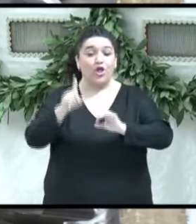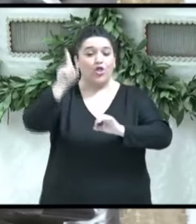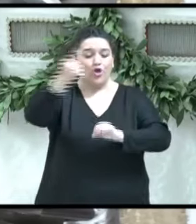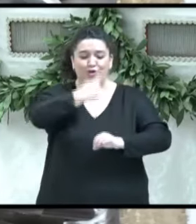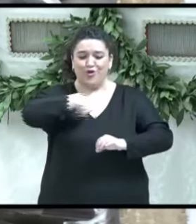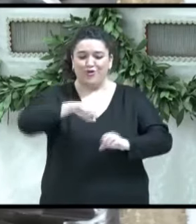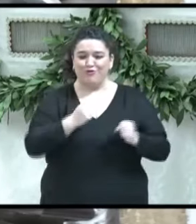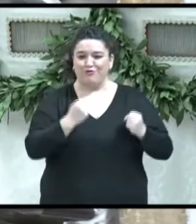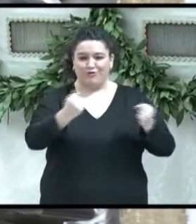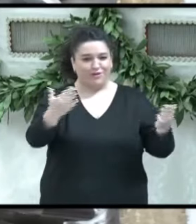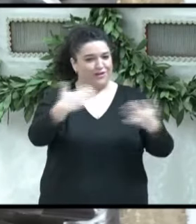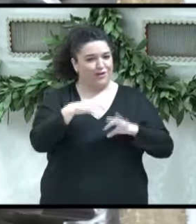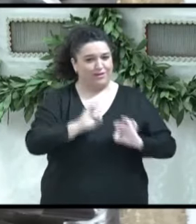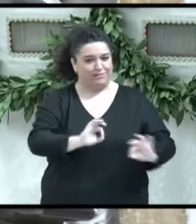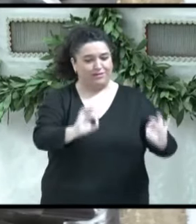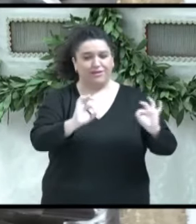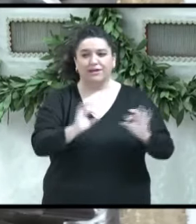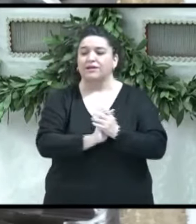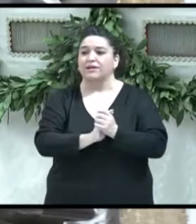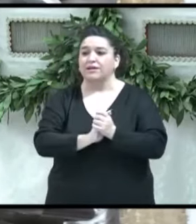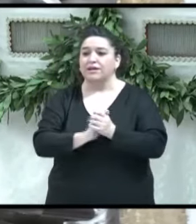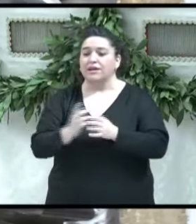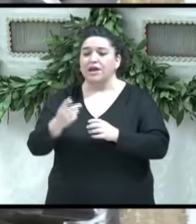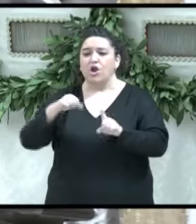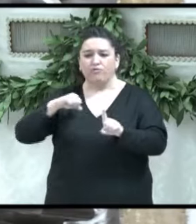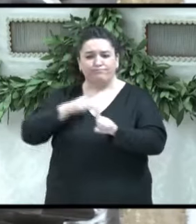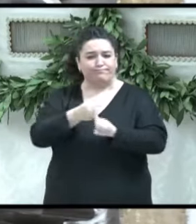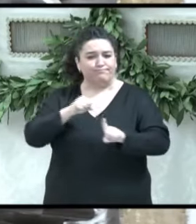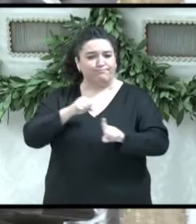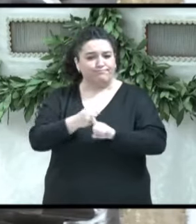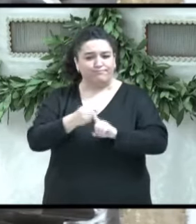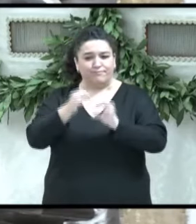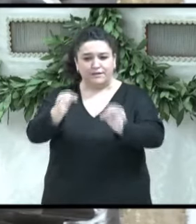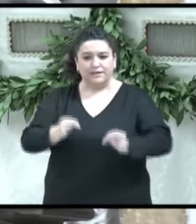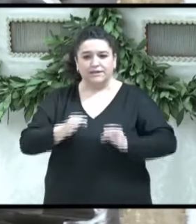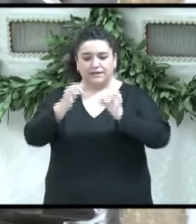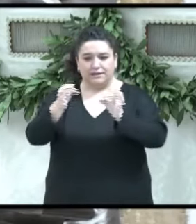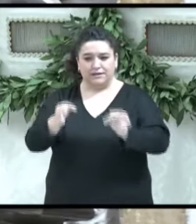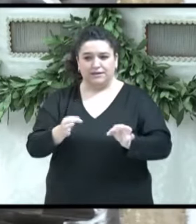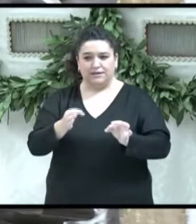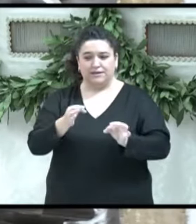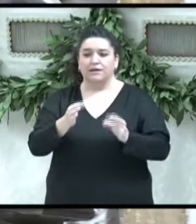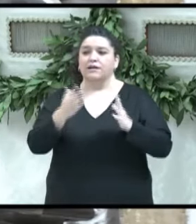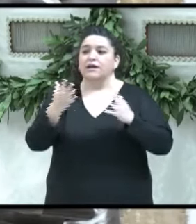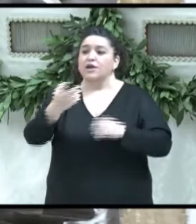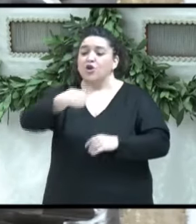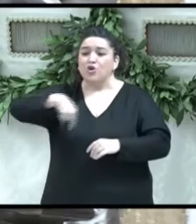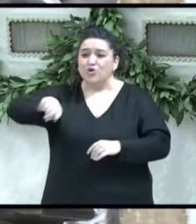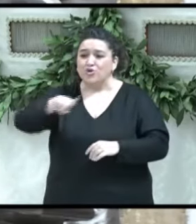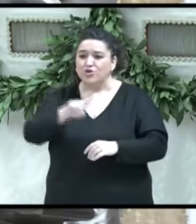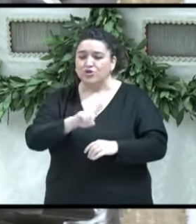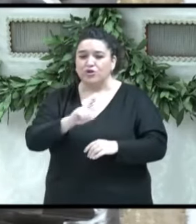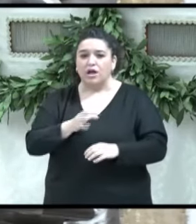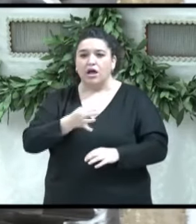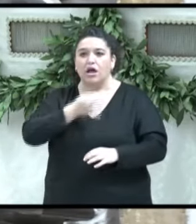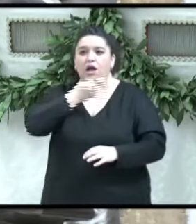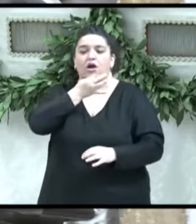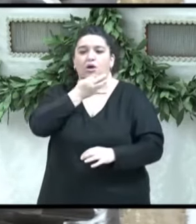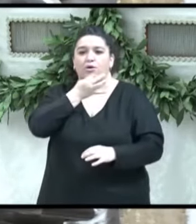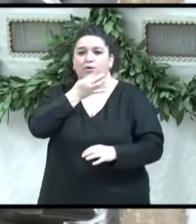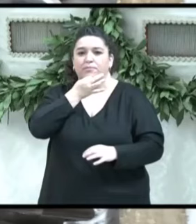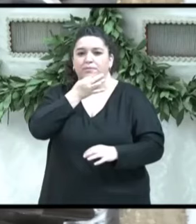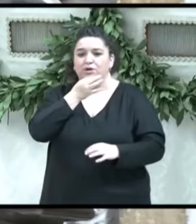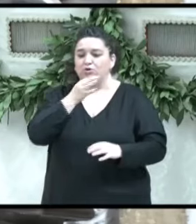de nosotros nos aprietan por todos lados pero no nos aplastan estamos apurados pero